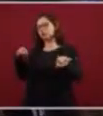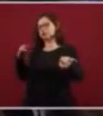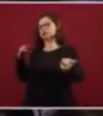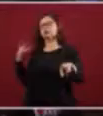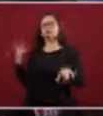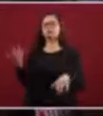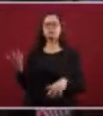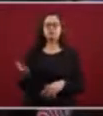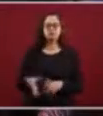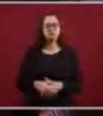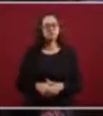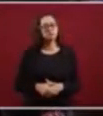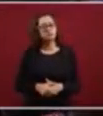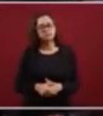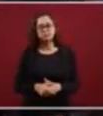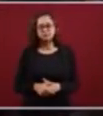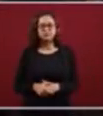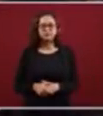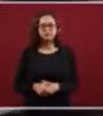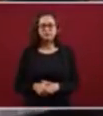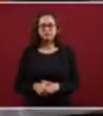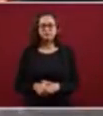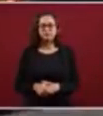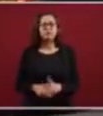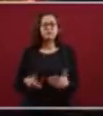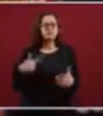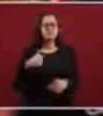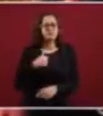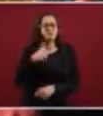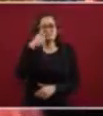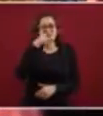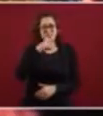Yo hice campaña con dos camionetas.